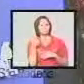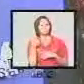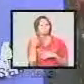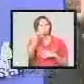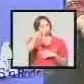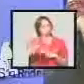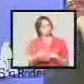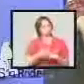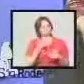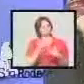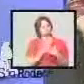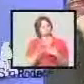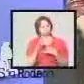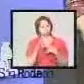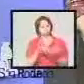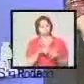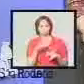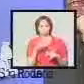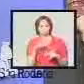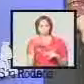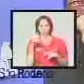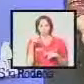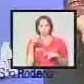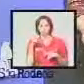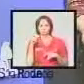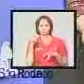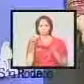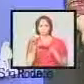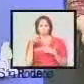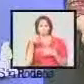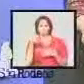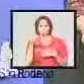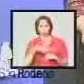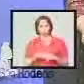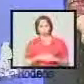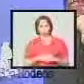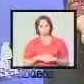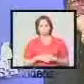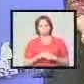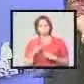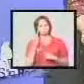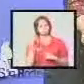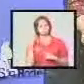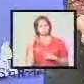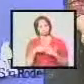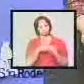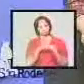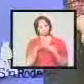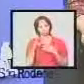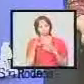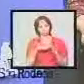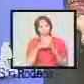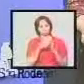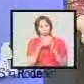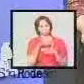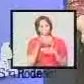Adelante. Es que yo tengo una pensión de 120 mil pesos y yo voy a sacar un préstamo de